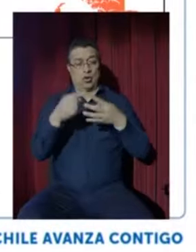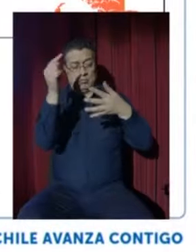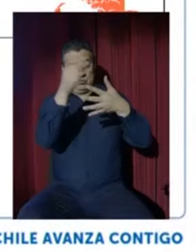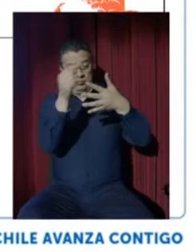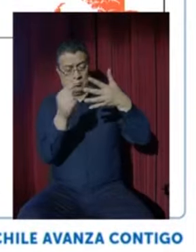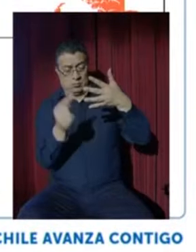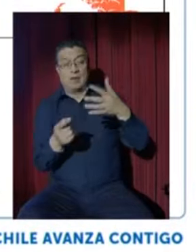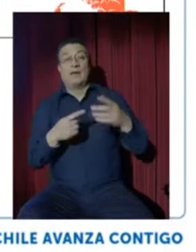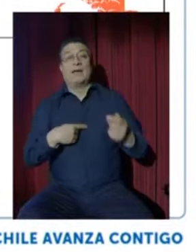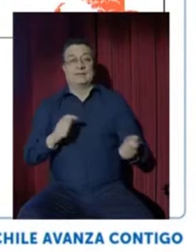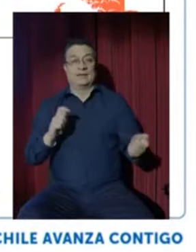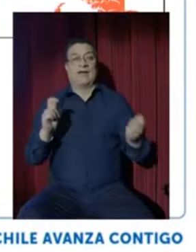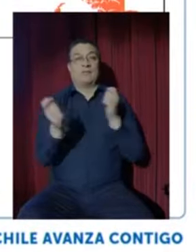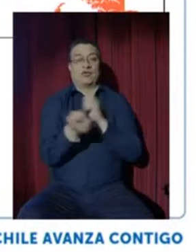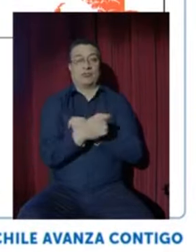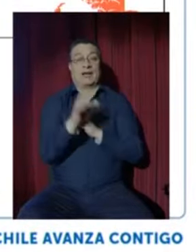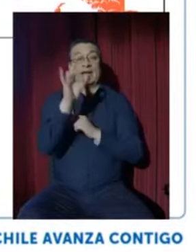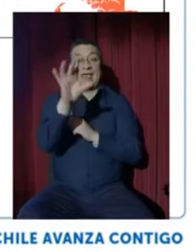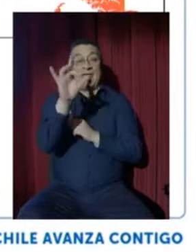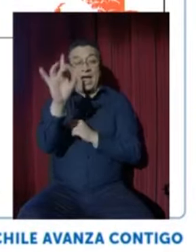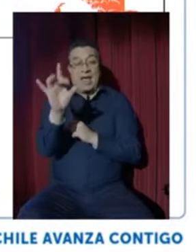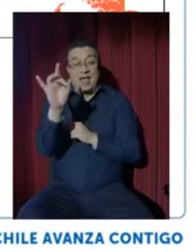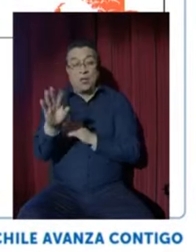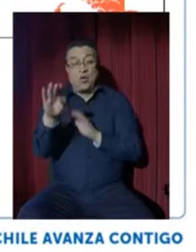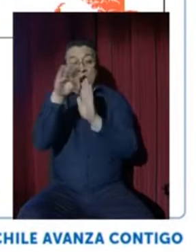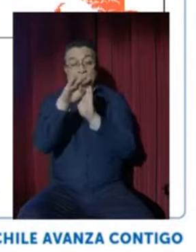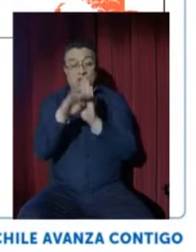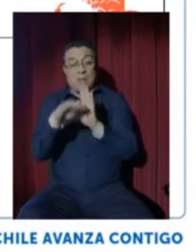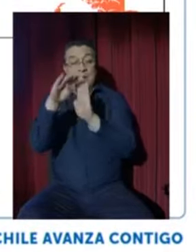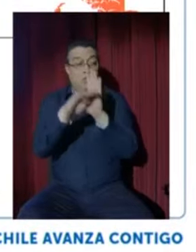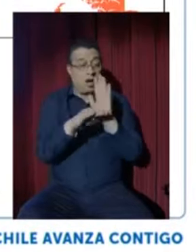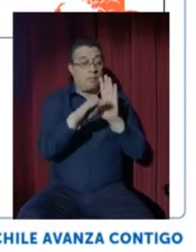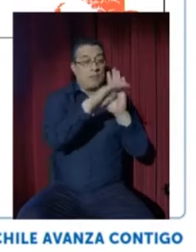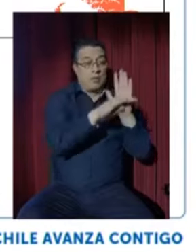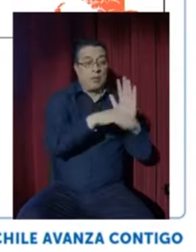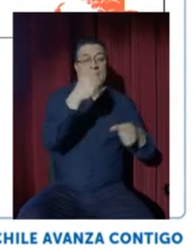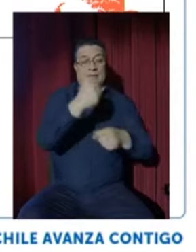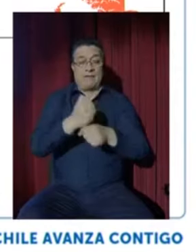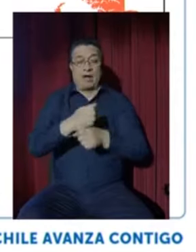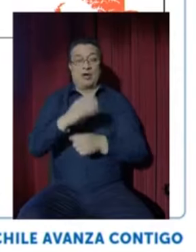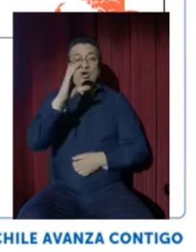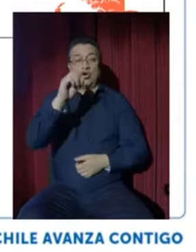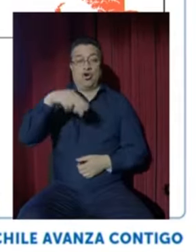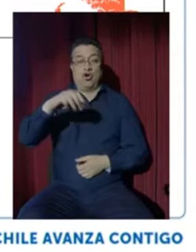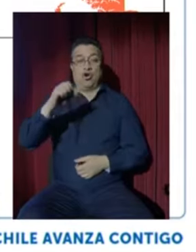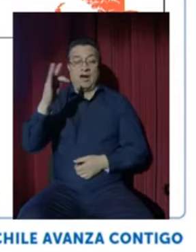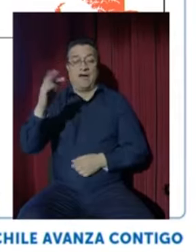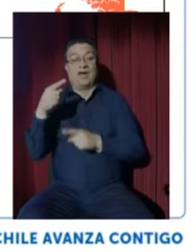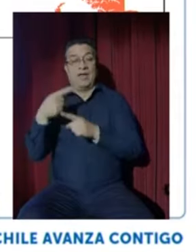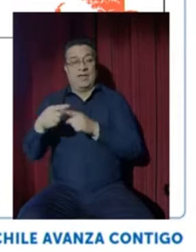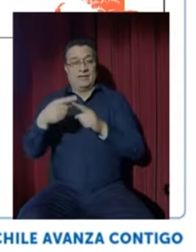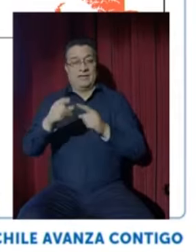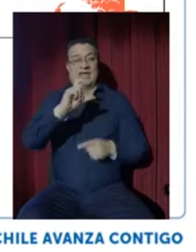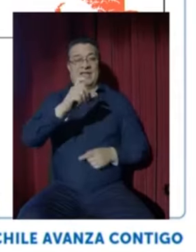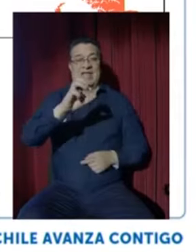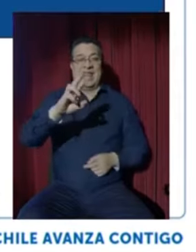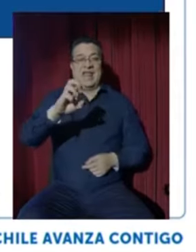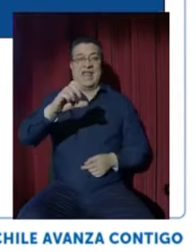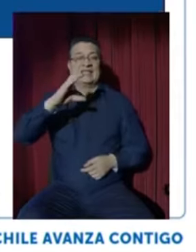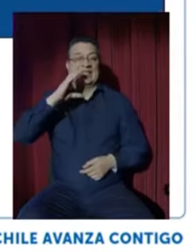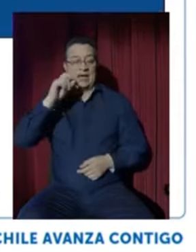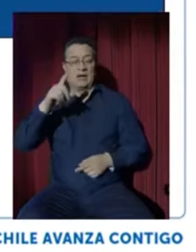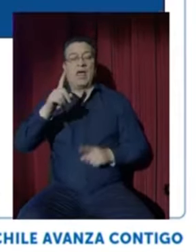transformación que en cada uno de los programas de trabajo de conaf en las distintas gerencias tenemos que ir